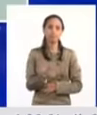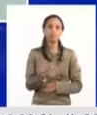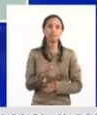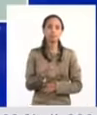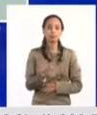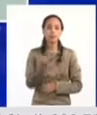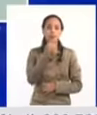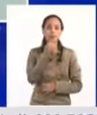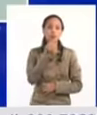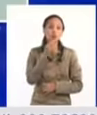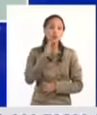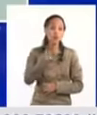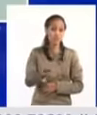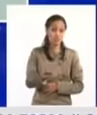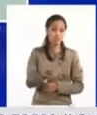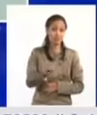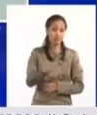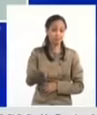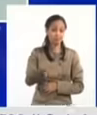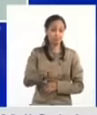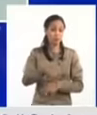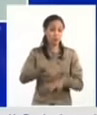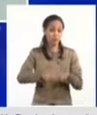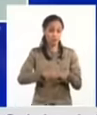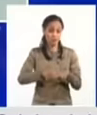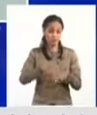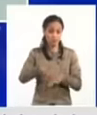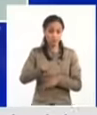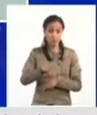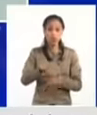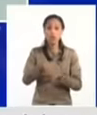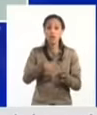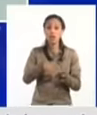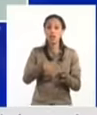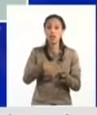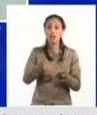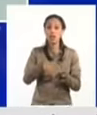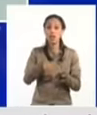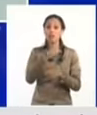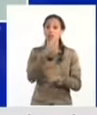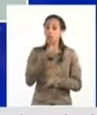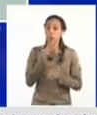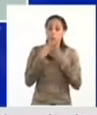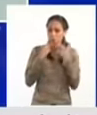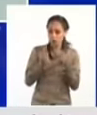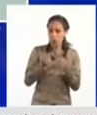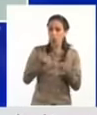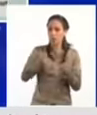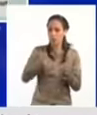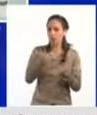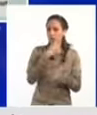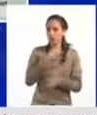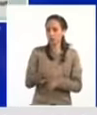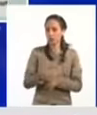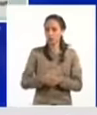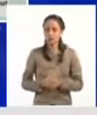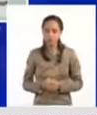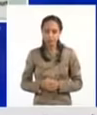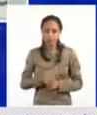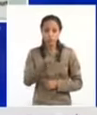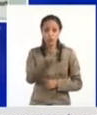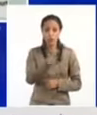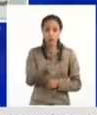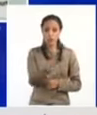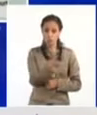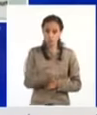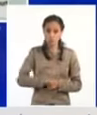mencionar como tasa baja el municipio especial Isla de la Juventud. Los 12 municipios que